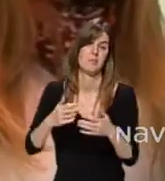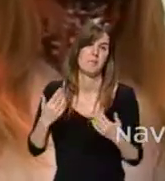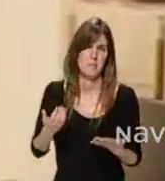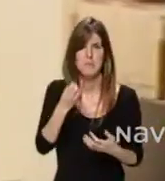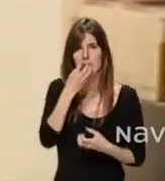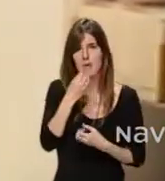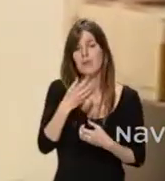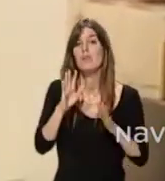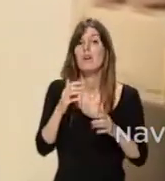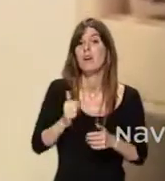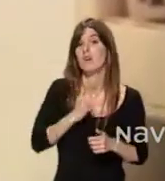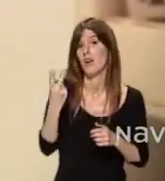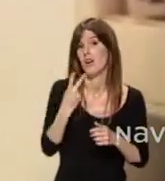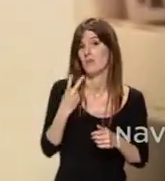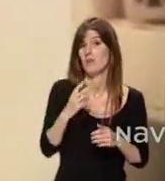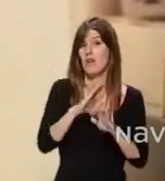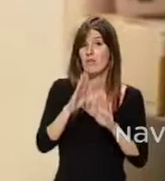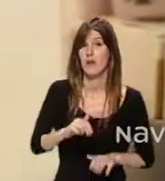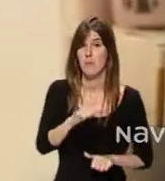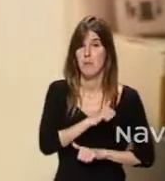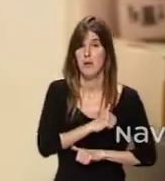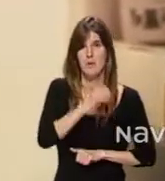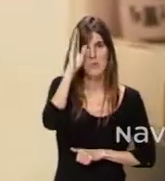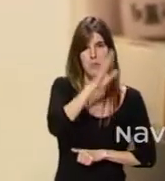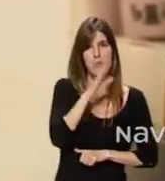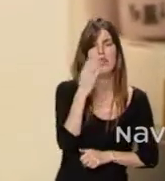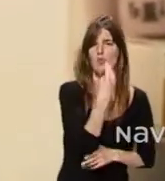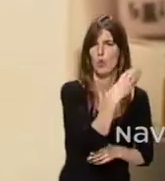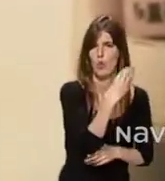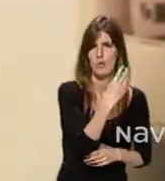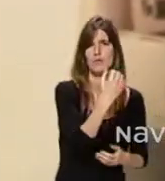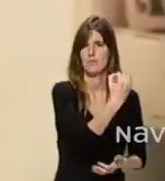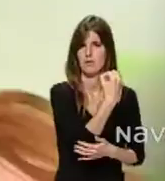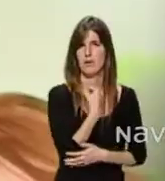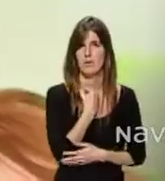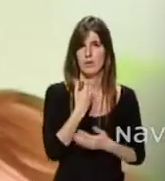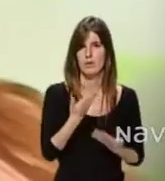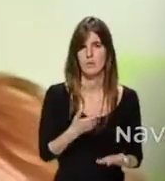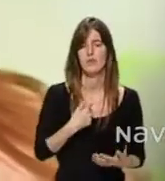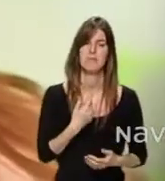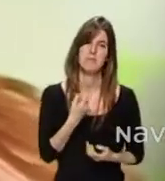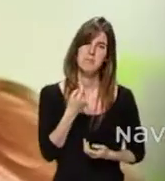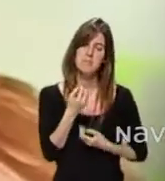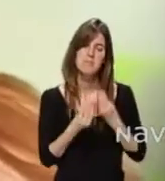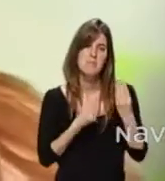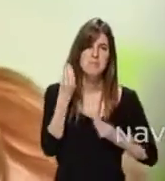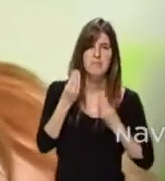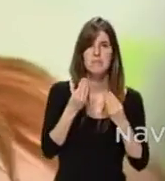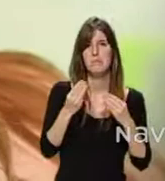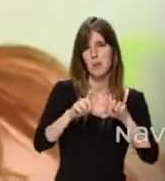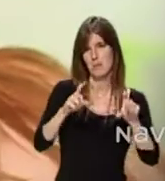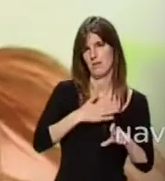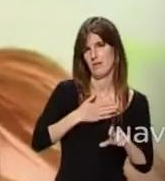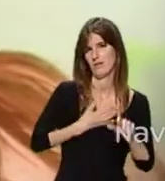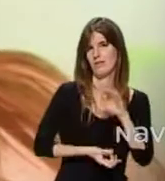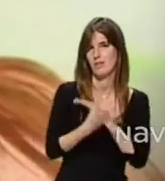entre que nos quedamos sin trabajo, luego mis padres son jóvenes, siempre nos apoyan, y nos empezó a entrar ahí el gusanillo y abrimos,